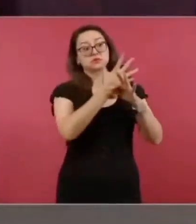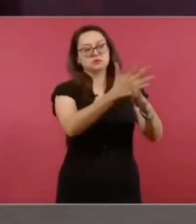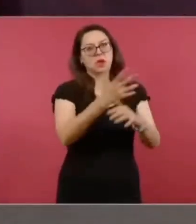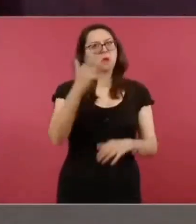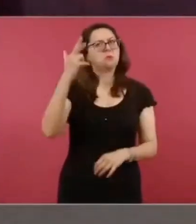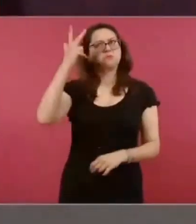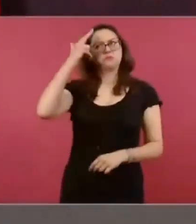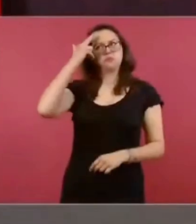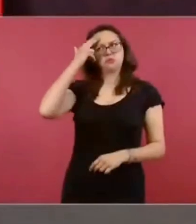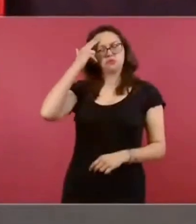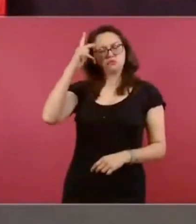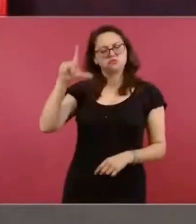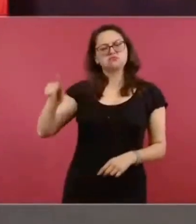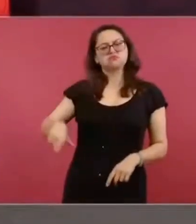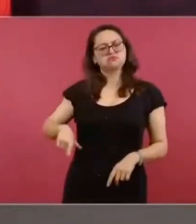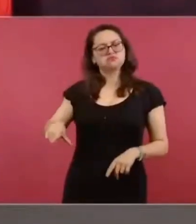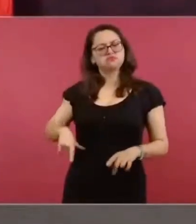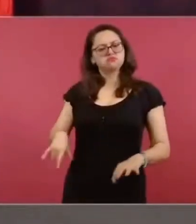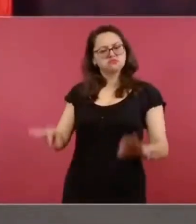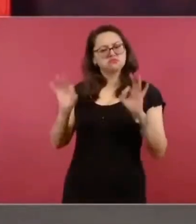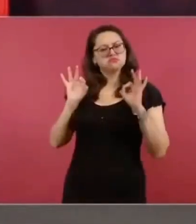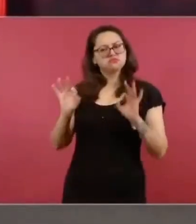una revolución.